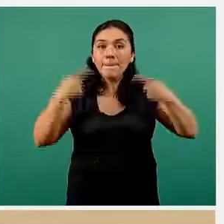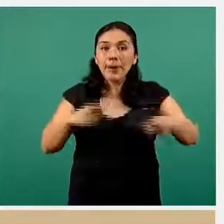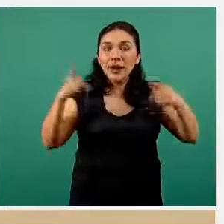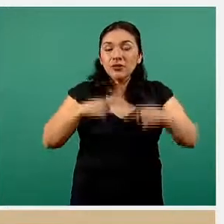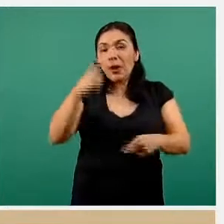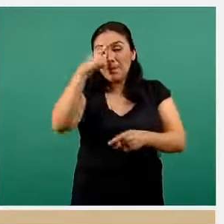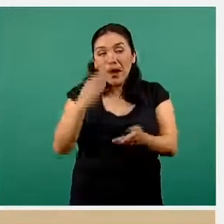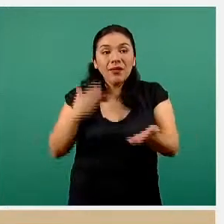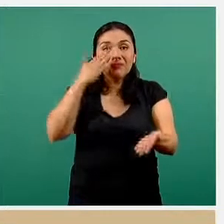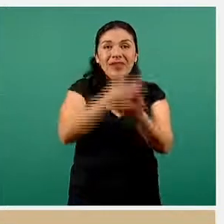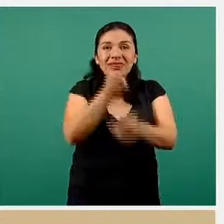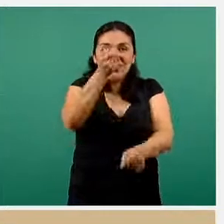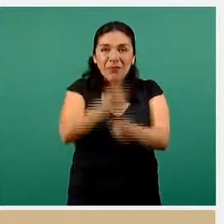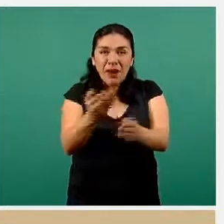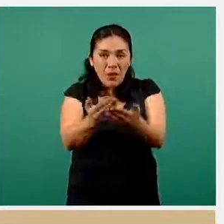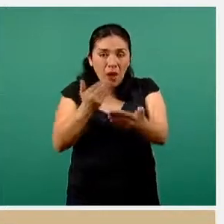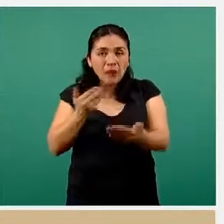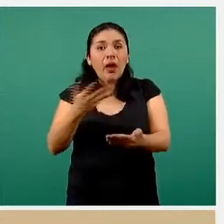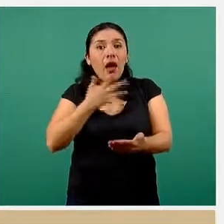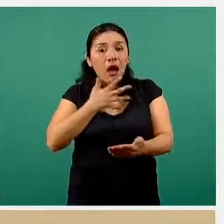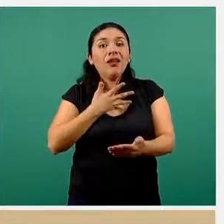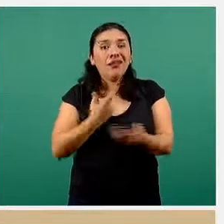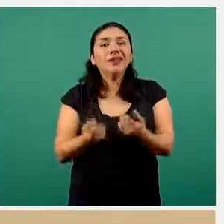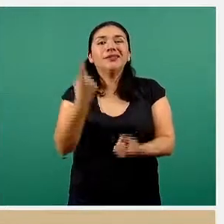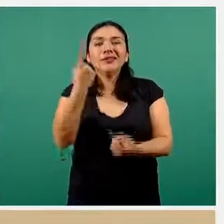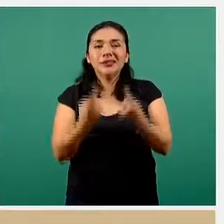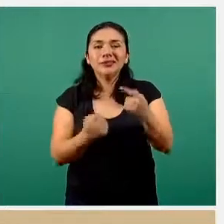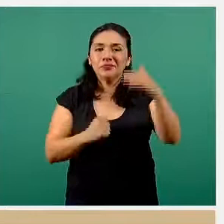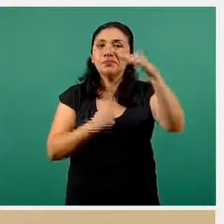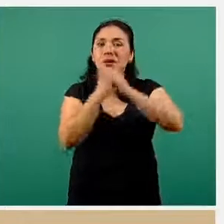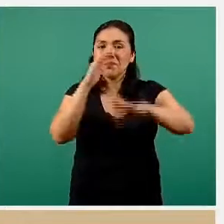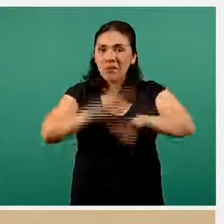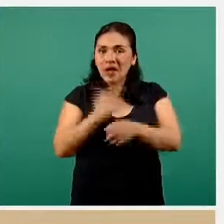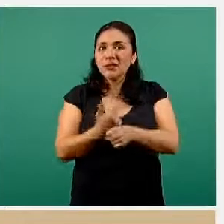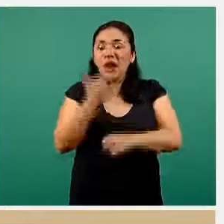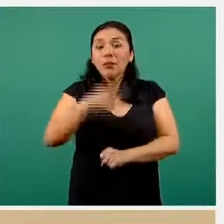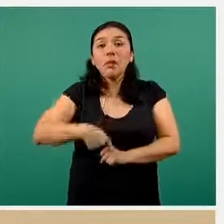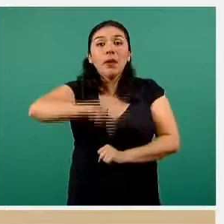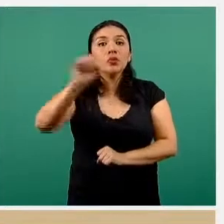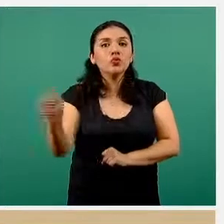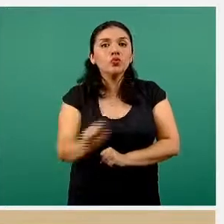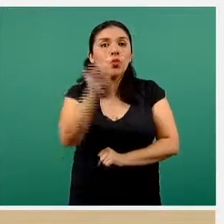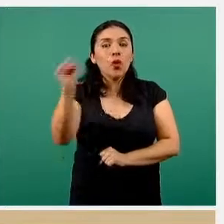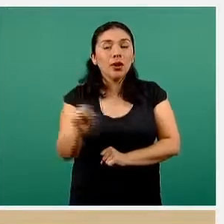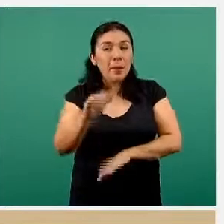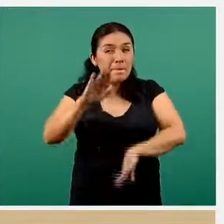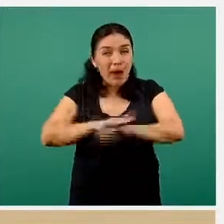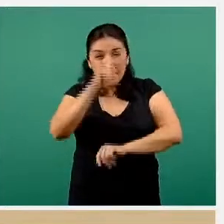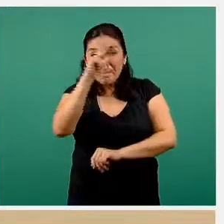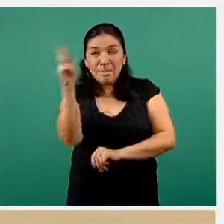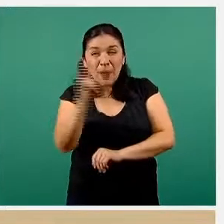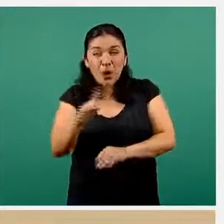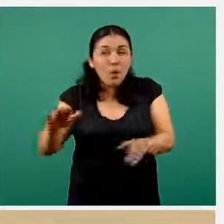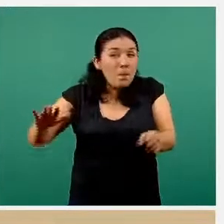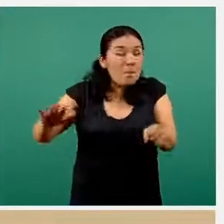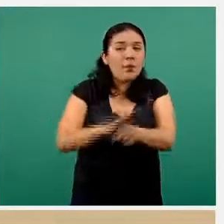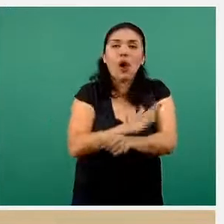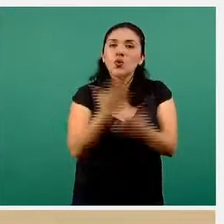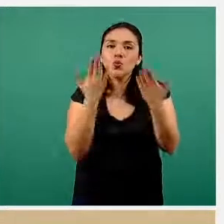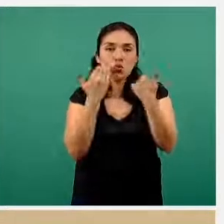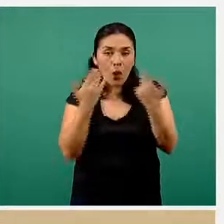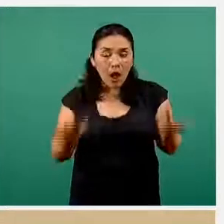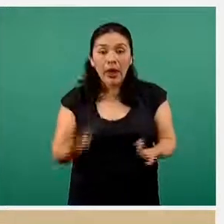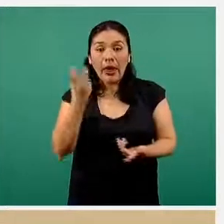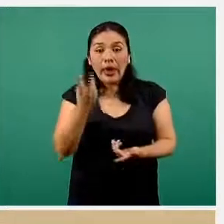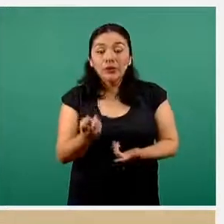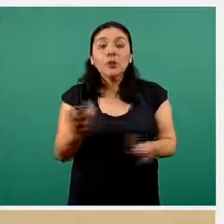acceso de manera temprana, pues sí llegamos a tener puntos muy críticos, pero afortunadamente nunca llegamos a este proceso de saturación.